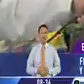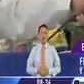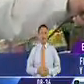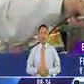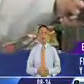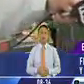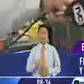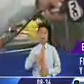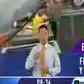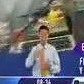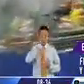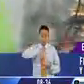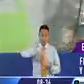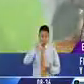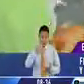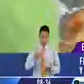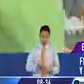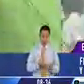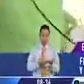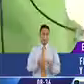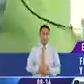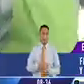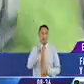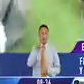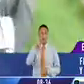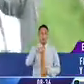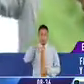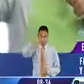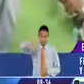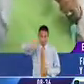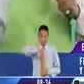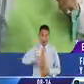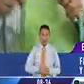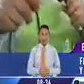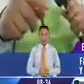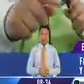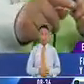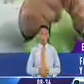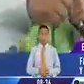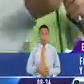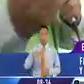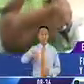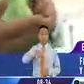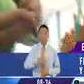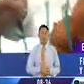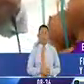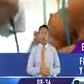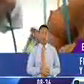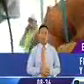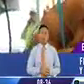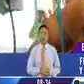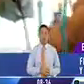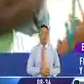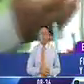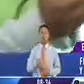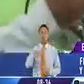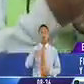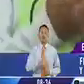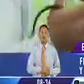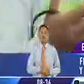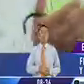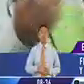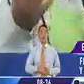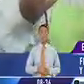pongo en un platito para que... Nos va a poner un platito. Regreso por la gallina. De ahí vengo también por... No han sido huevitos chilenos, han sido los